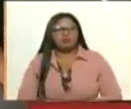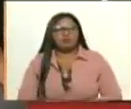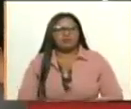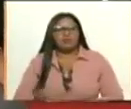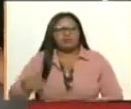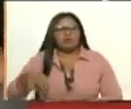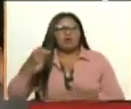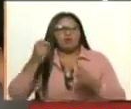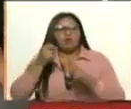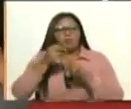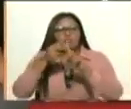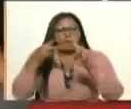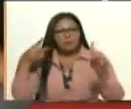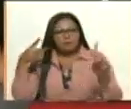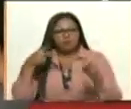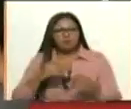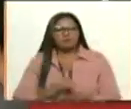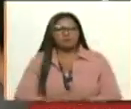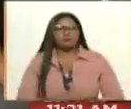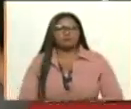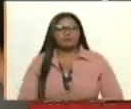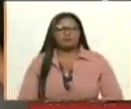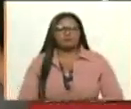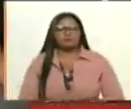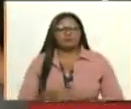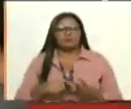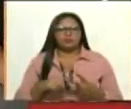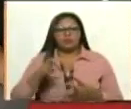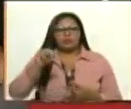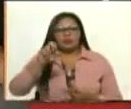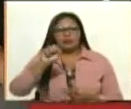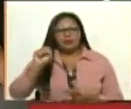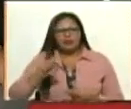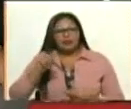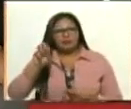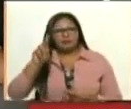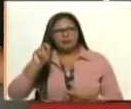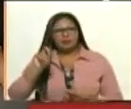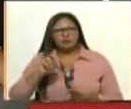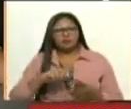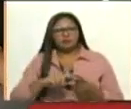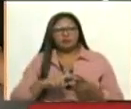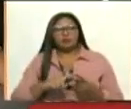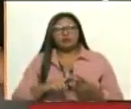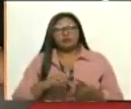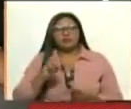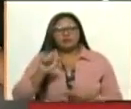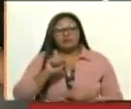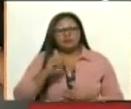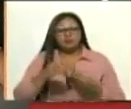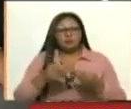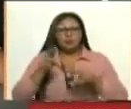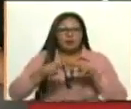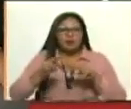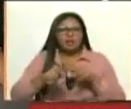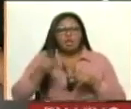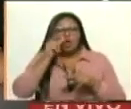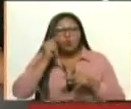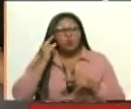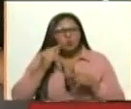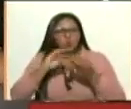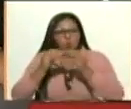Estado Amazonas. Néstor Antonio Torrealba Rondón, pesebre hecho por niños y